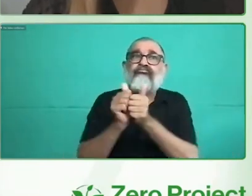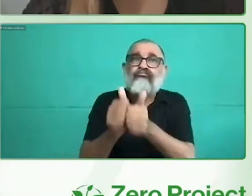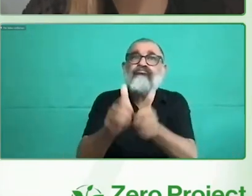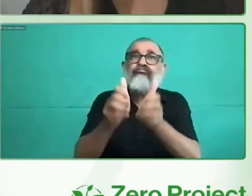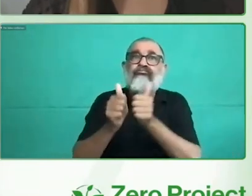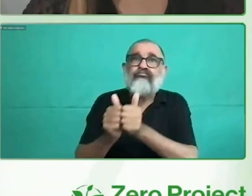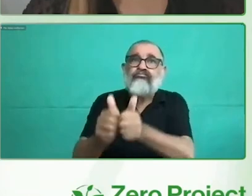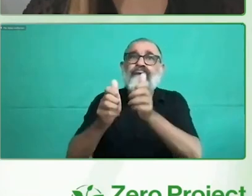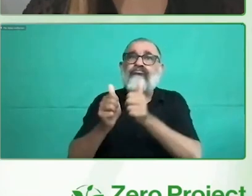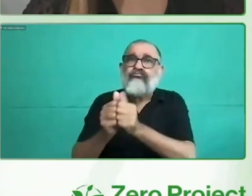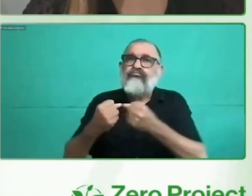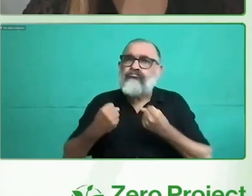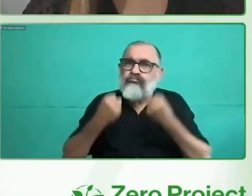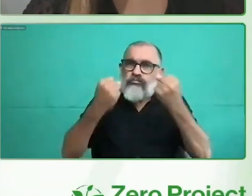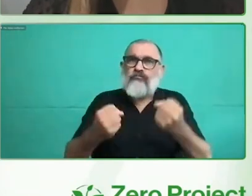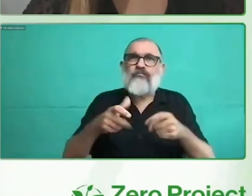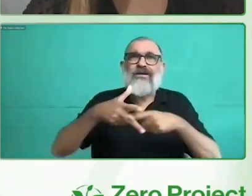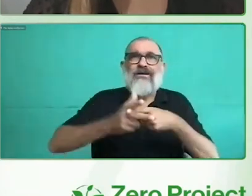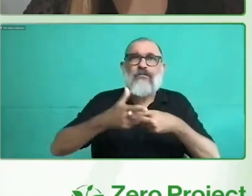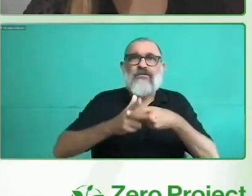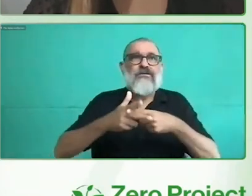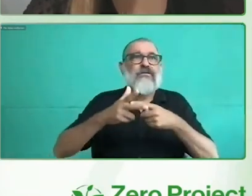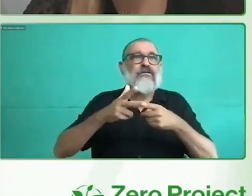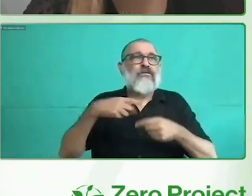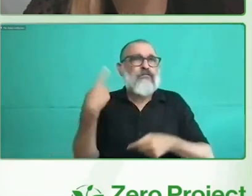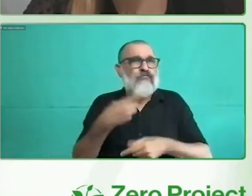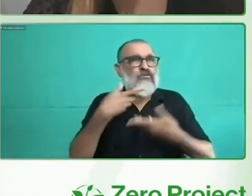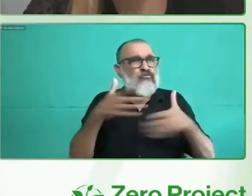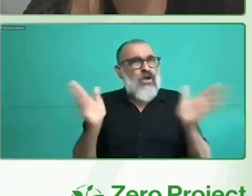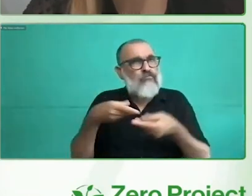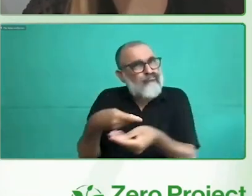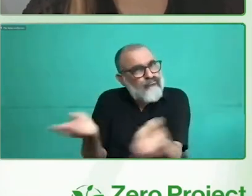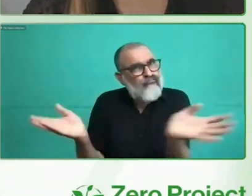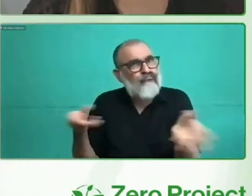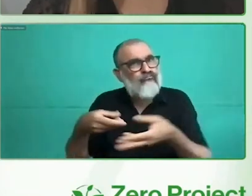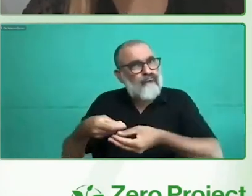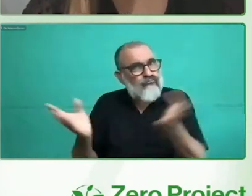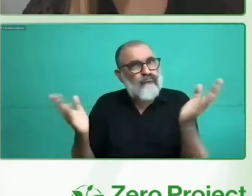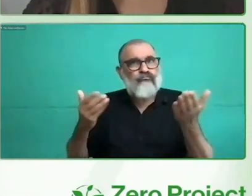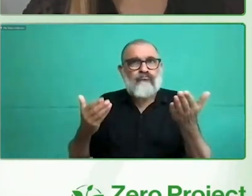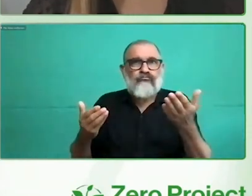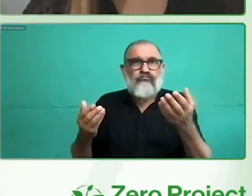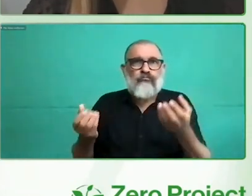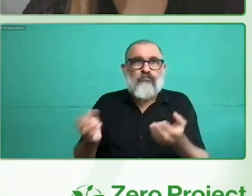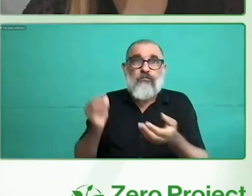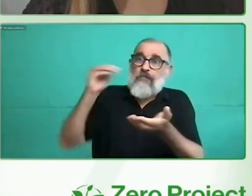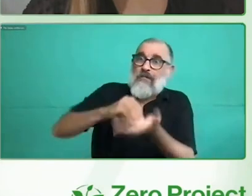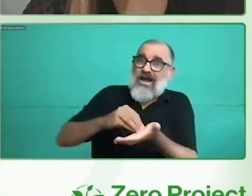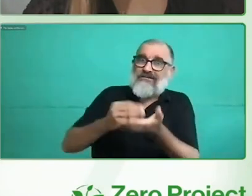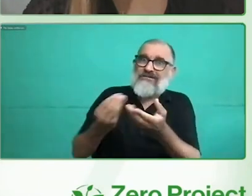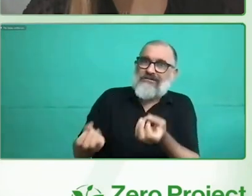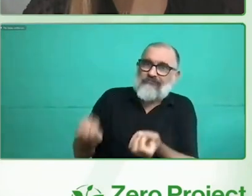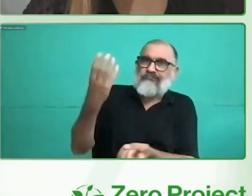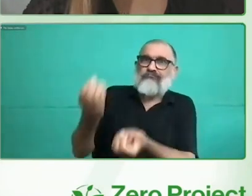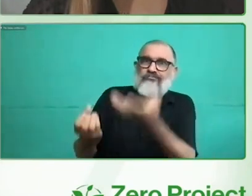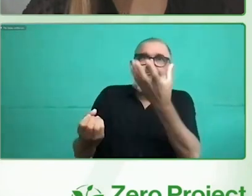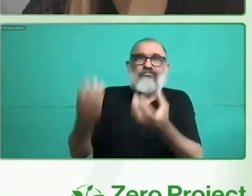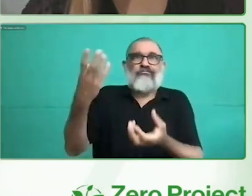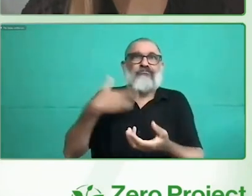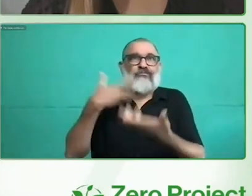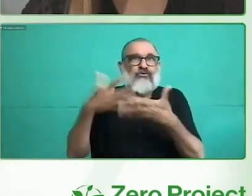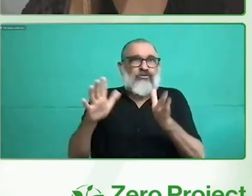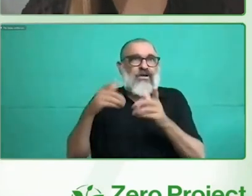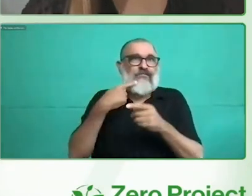la estructura de las personas con discapacidad en el país, en Perú, pero me atrevería a decir a nivel